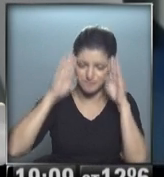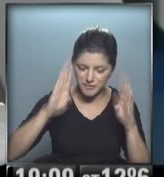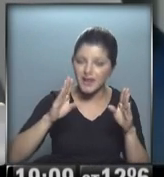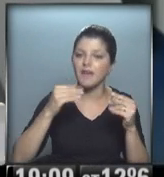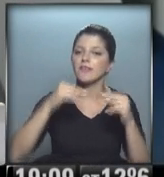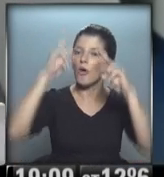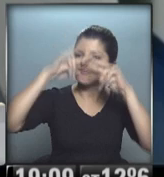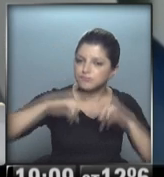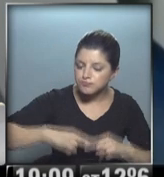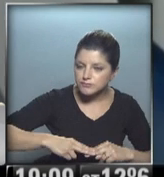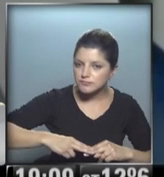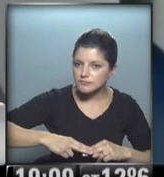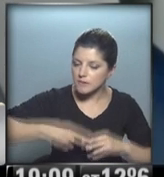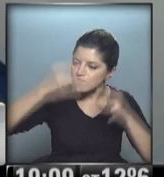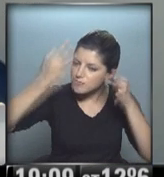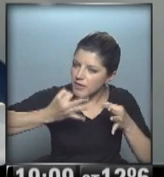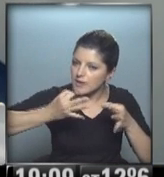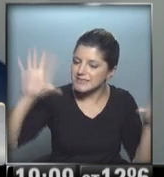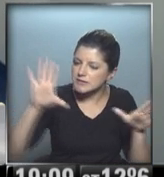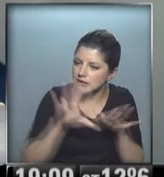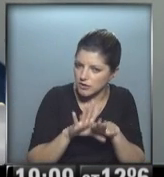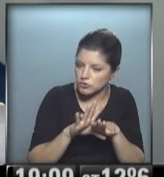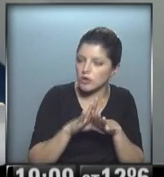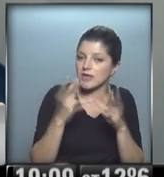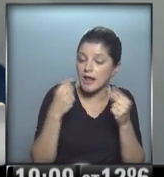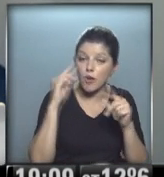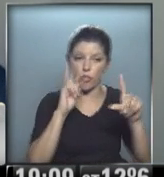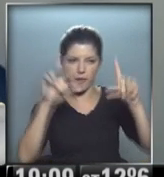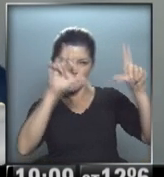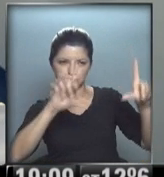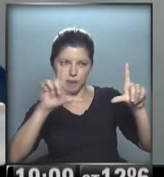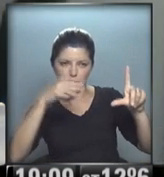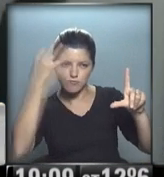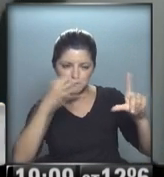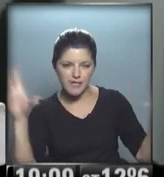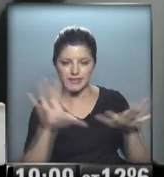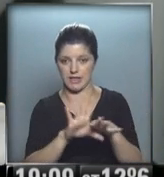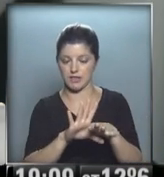diagnóstico de muchísima precisión y calidad en las imágenes, detectando